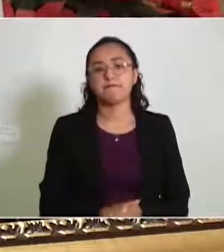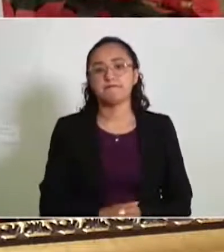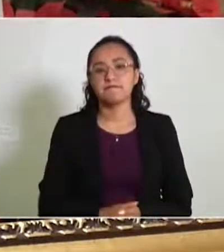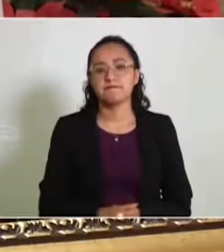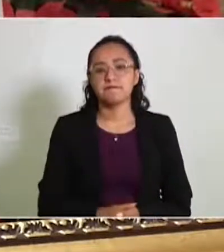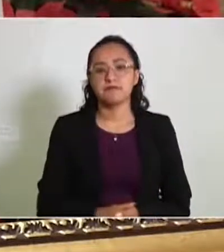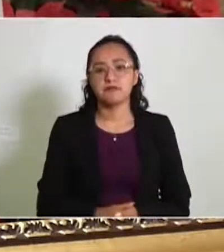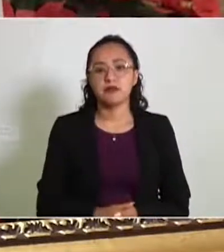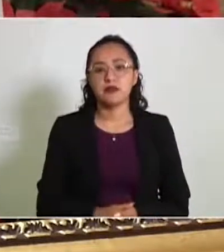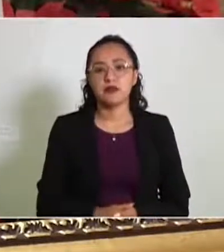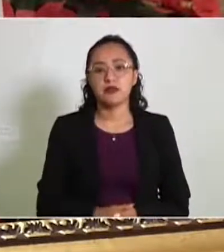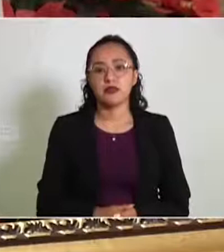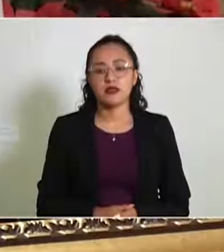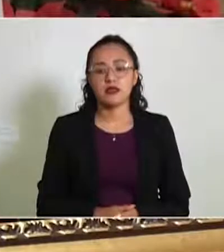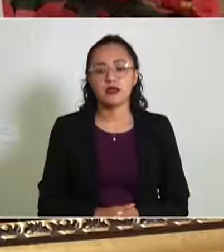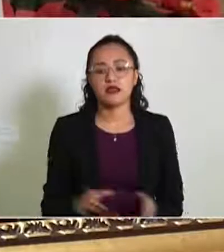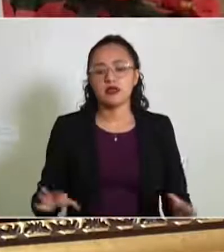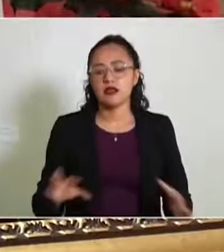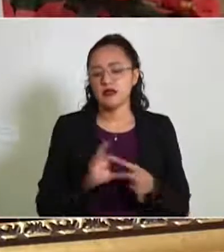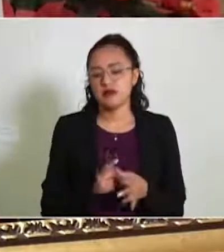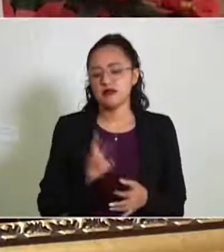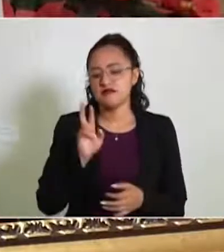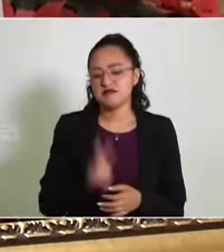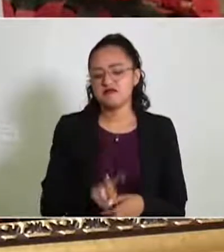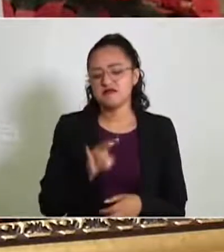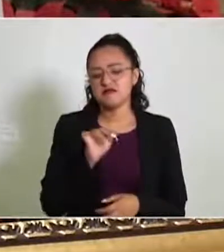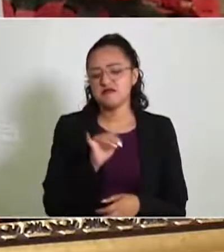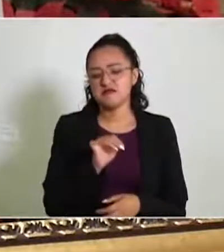delincuencia, complicidad,